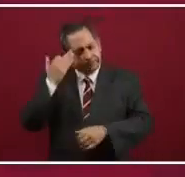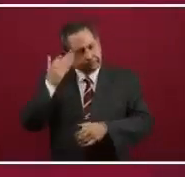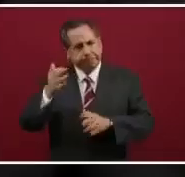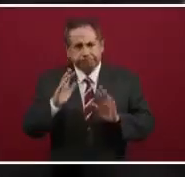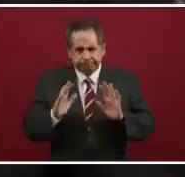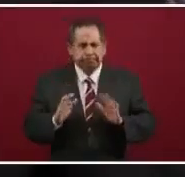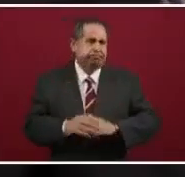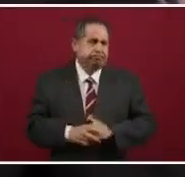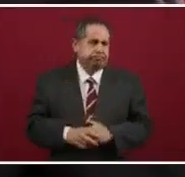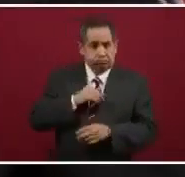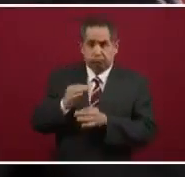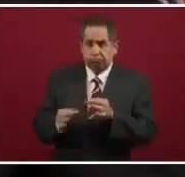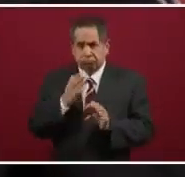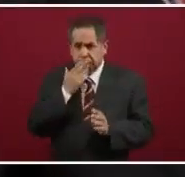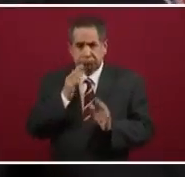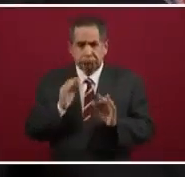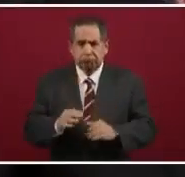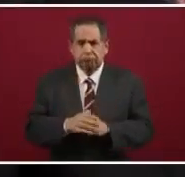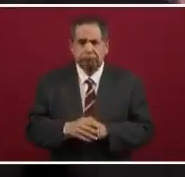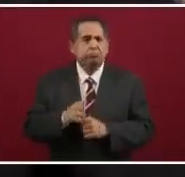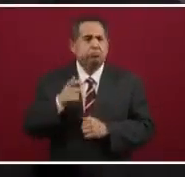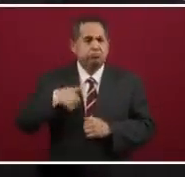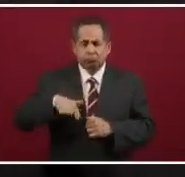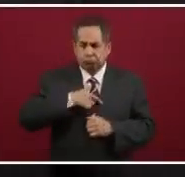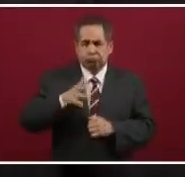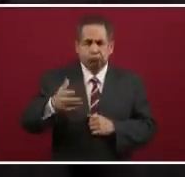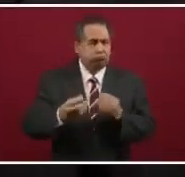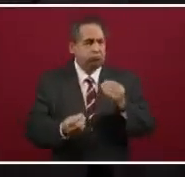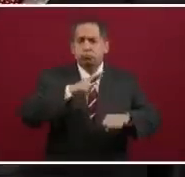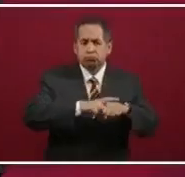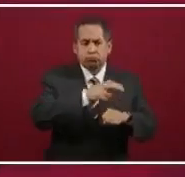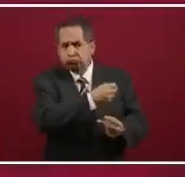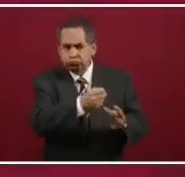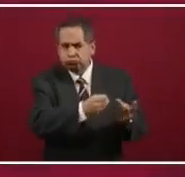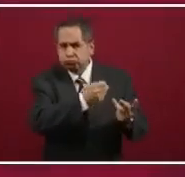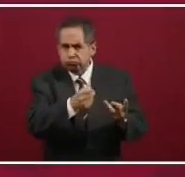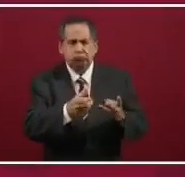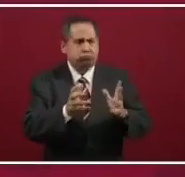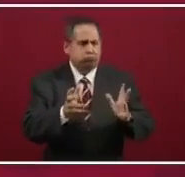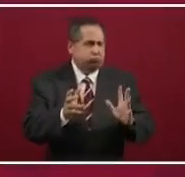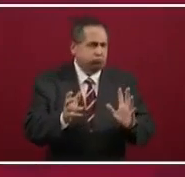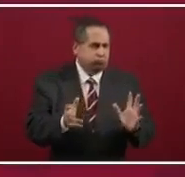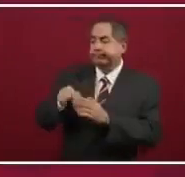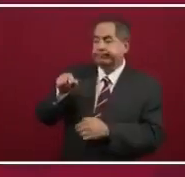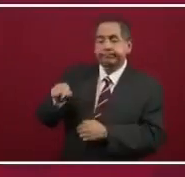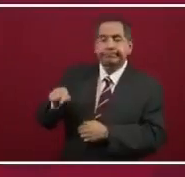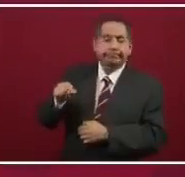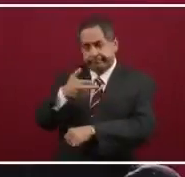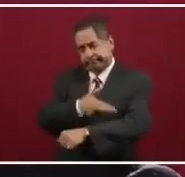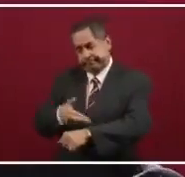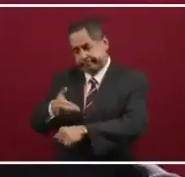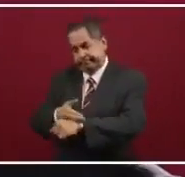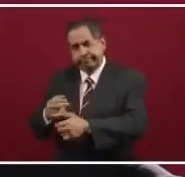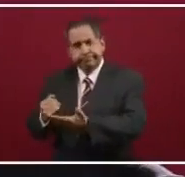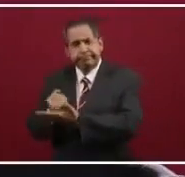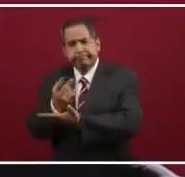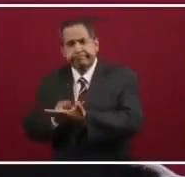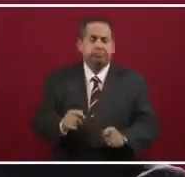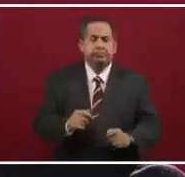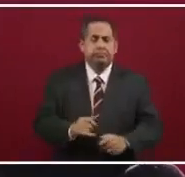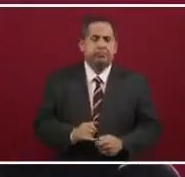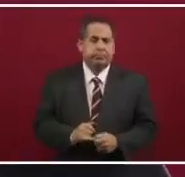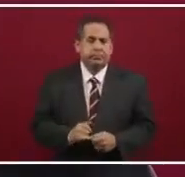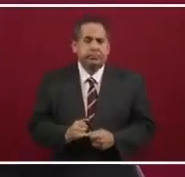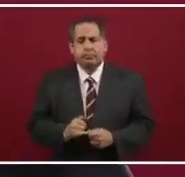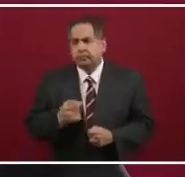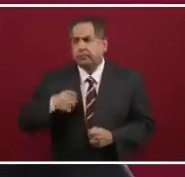y estamos cumpliendo, ya se han nombrado nuevos embajadores, pero falta que el Senado los apruebe,